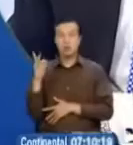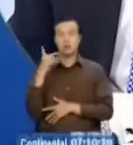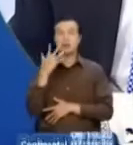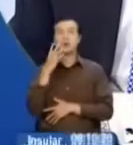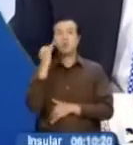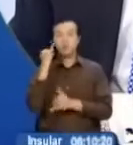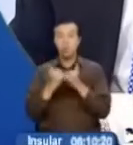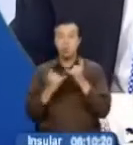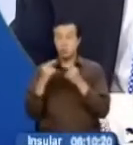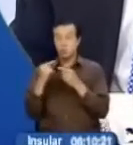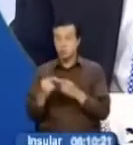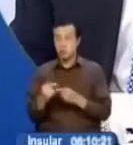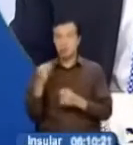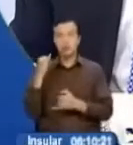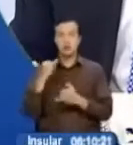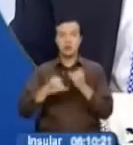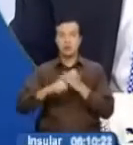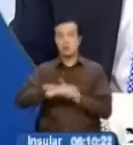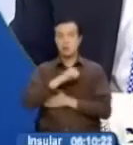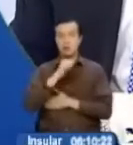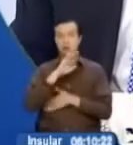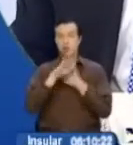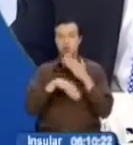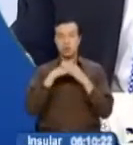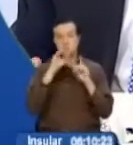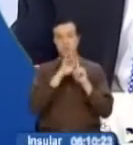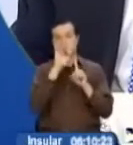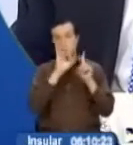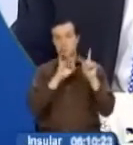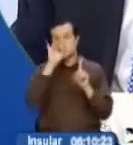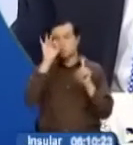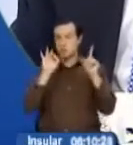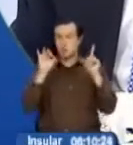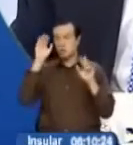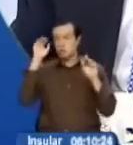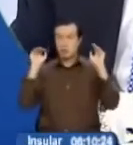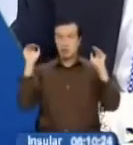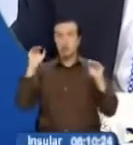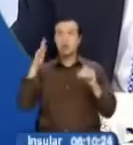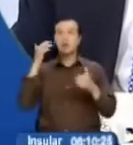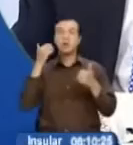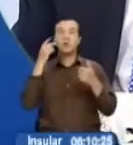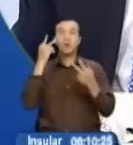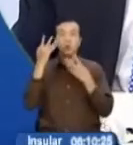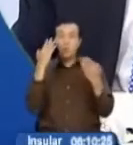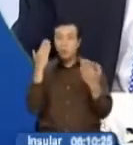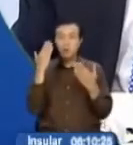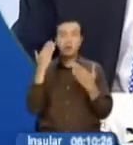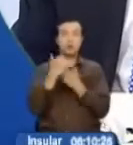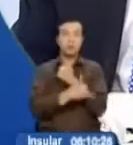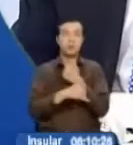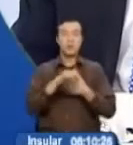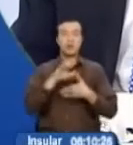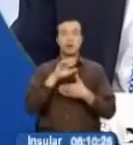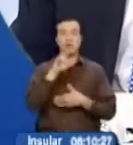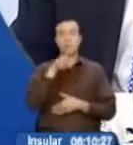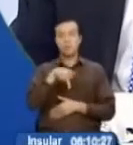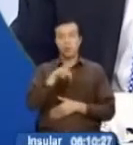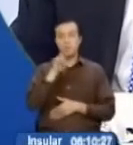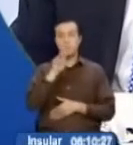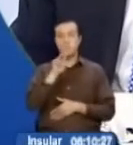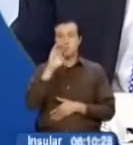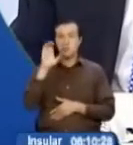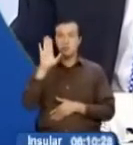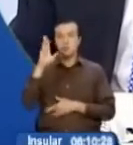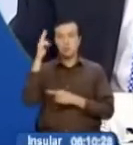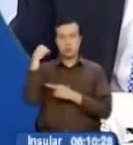de los finalistas y luego el ganador. Cada uno de esos tiene un peso específico y todo esto es supervisado el proceso por PwC, la transparencia y todo